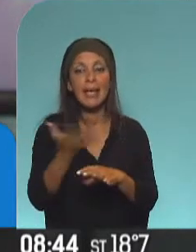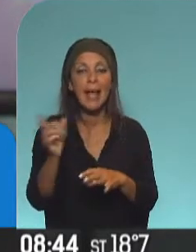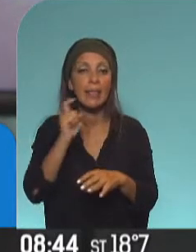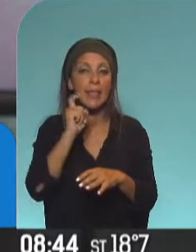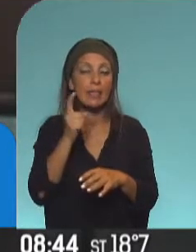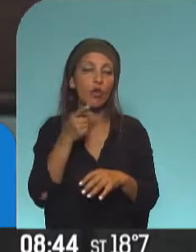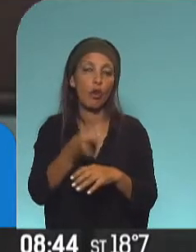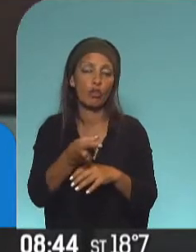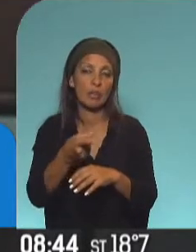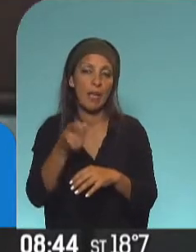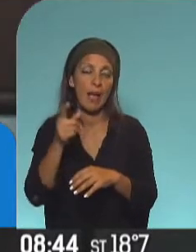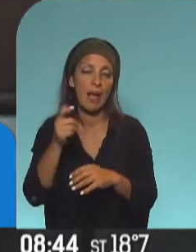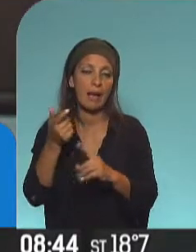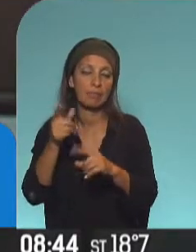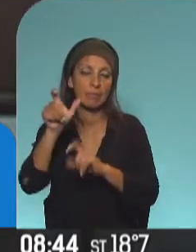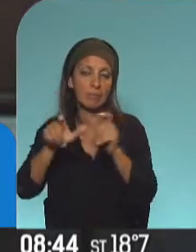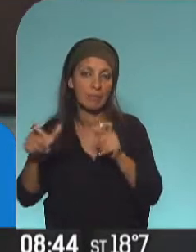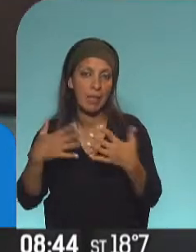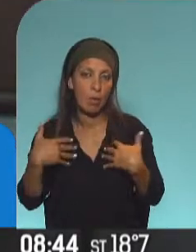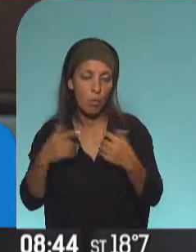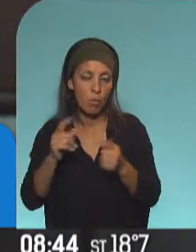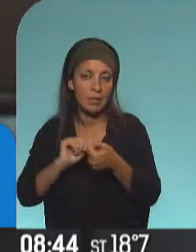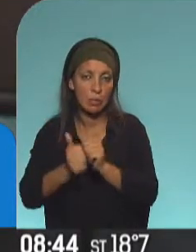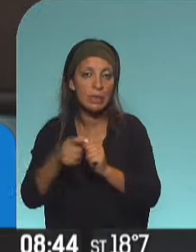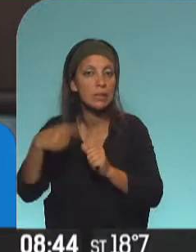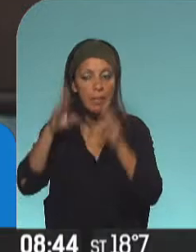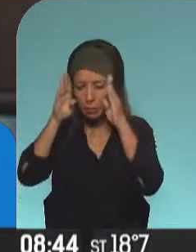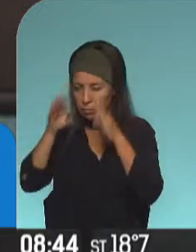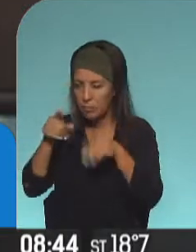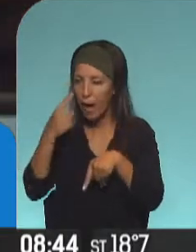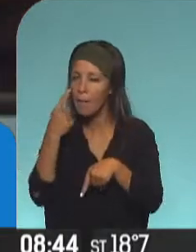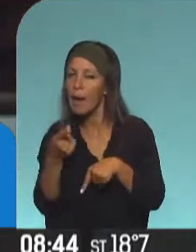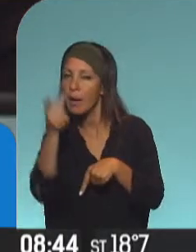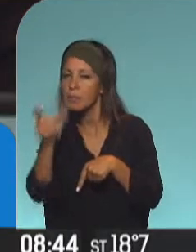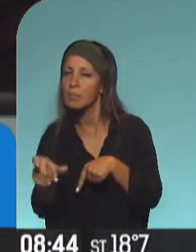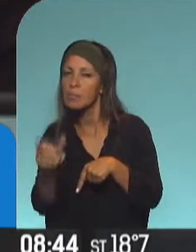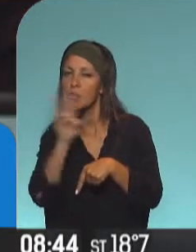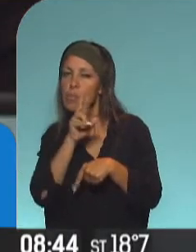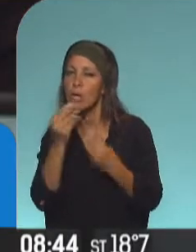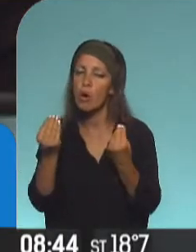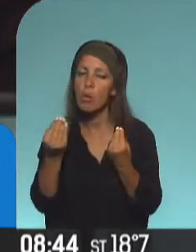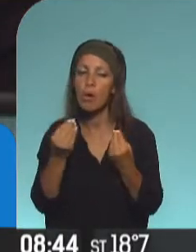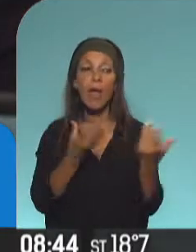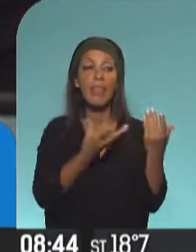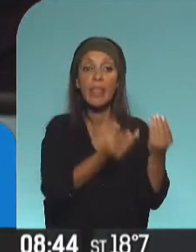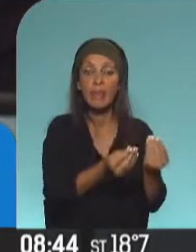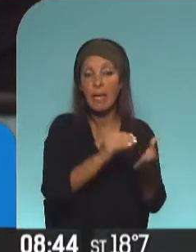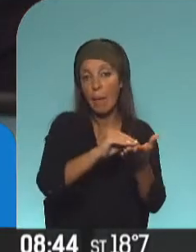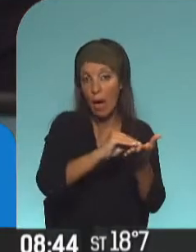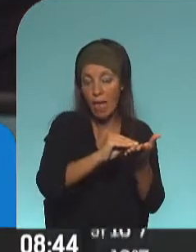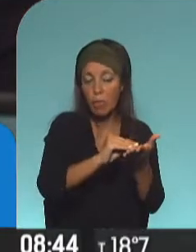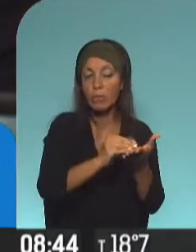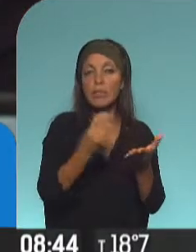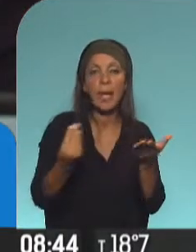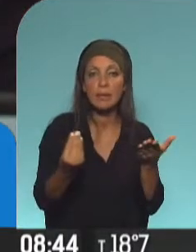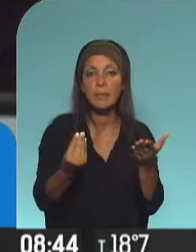la integridad sexual siempre se pone el foco en la víctima. Lo que hace la defensa es lo mismo que en definitiva